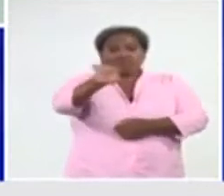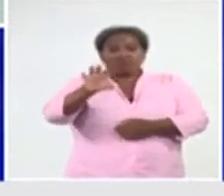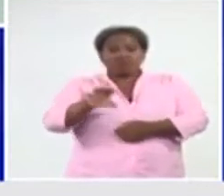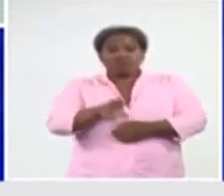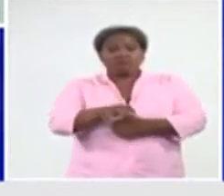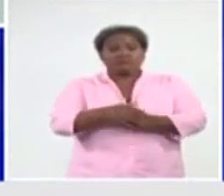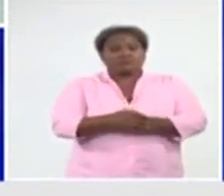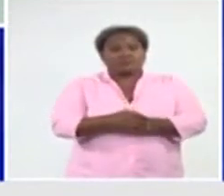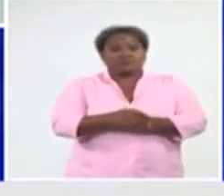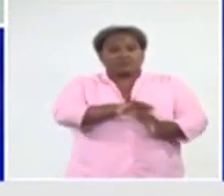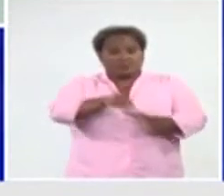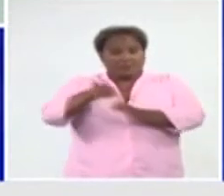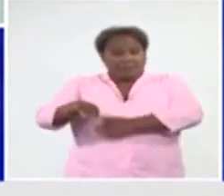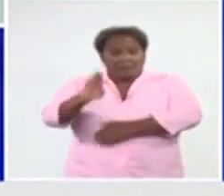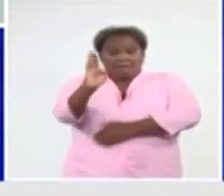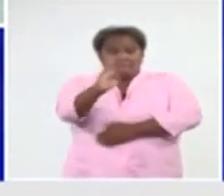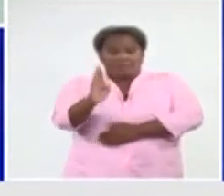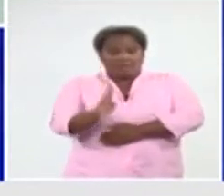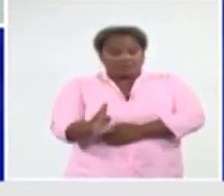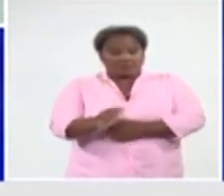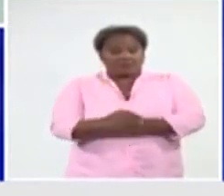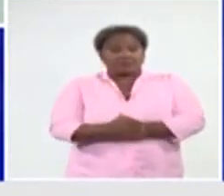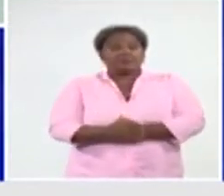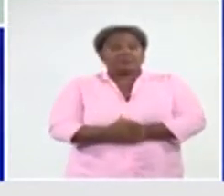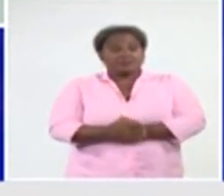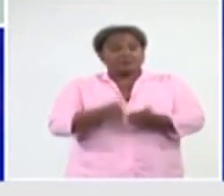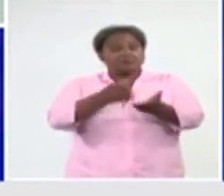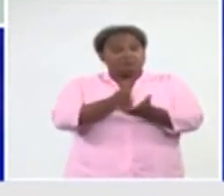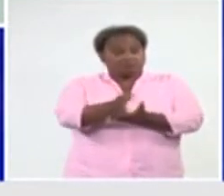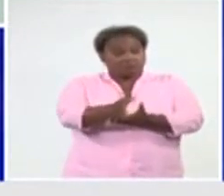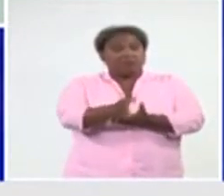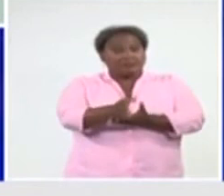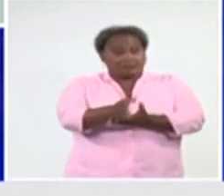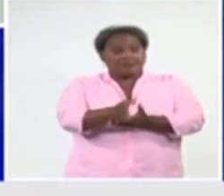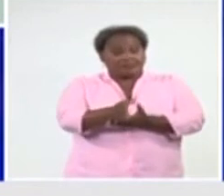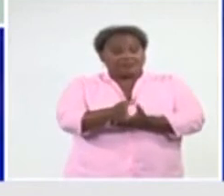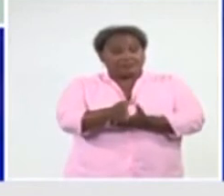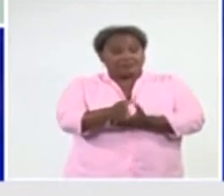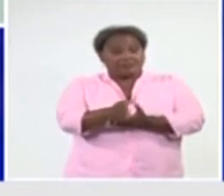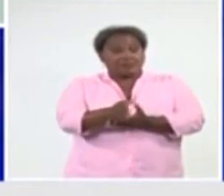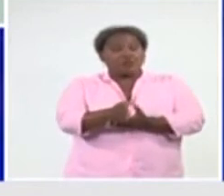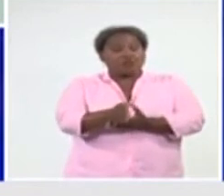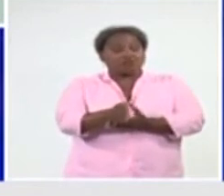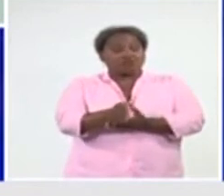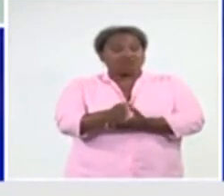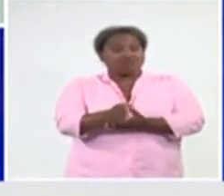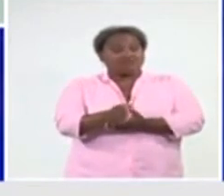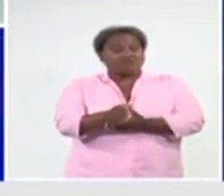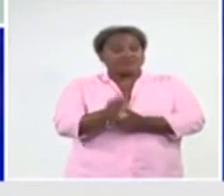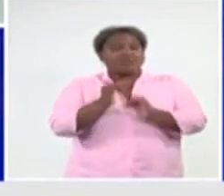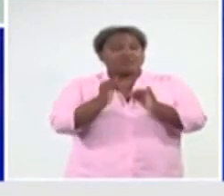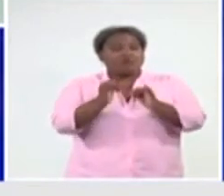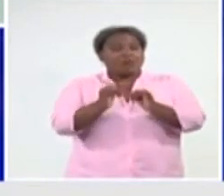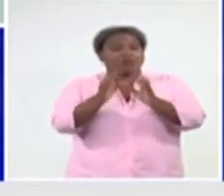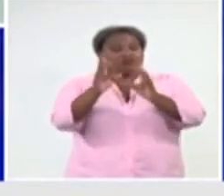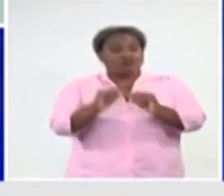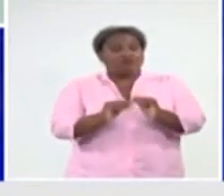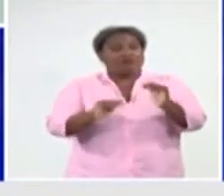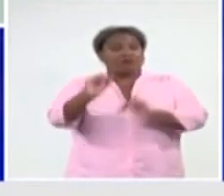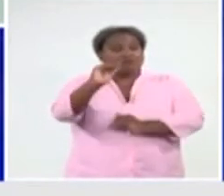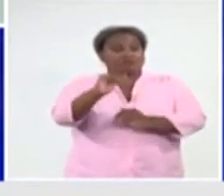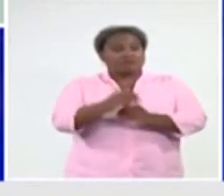sabemos que se ha mantenido aportando un número importante de casos, además con una